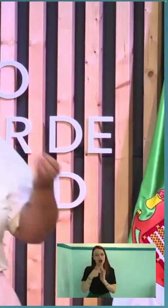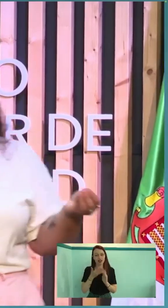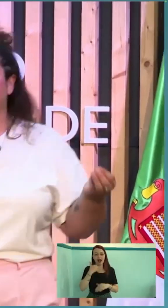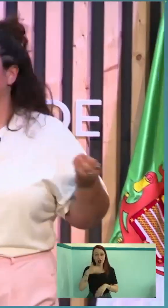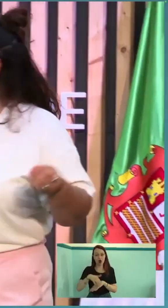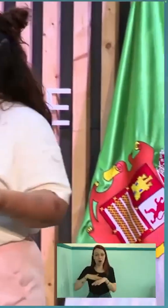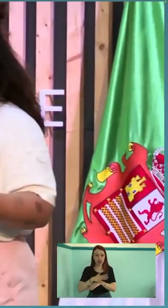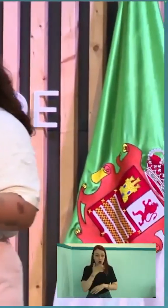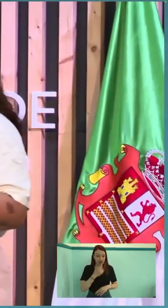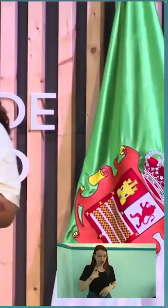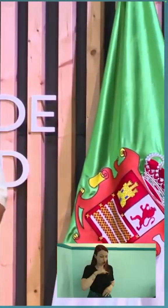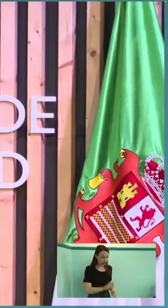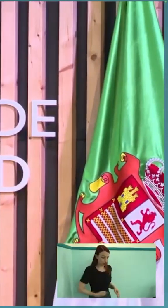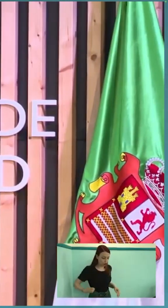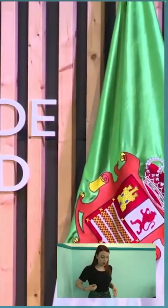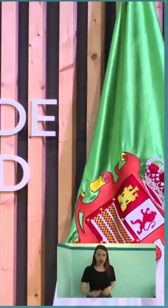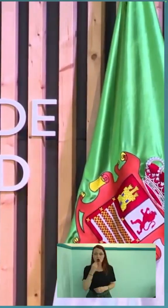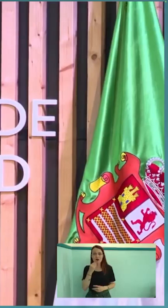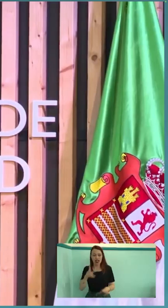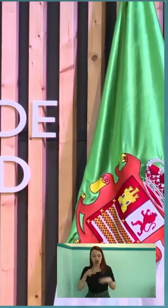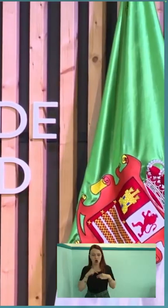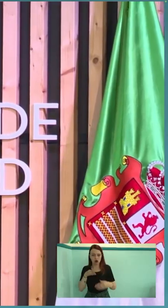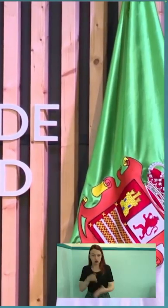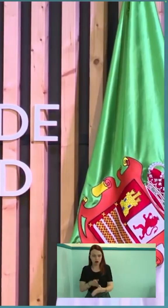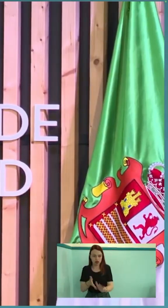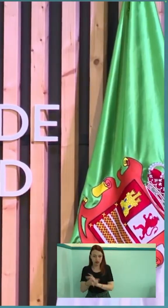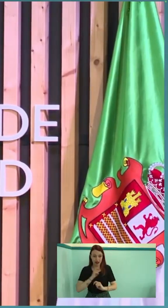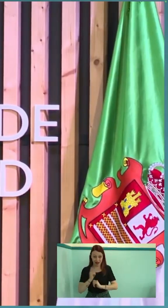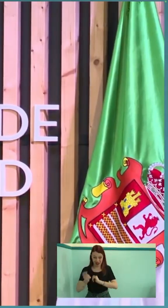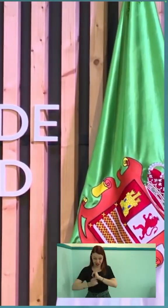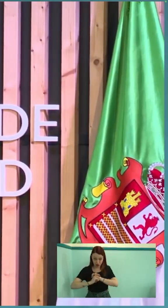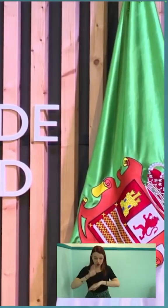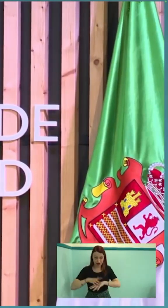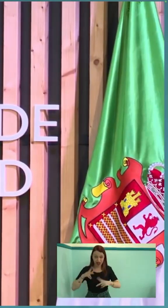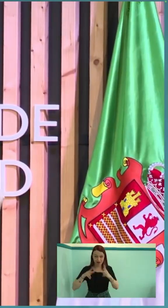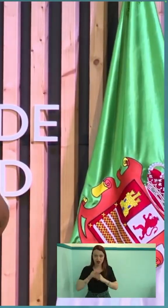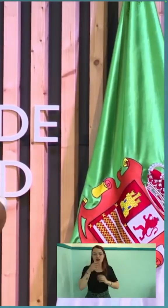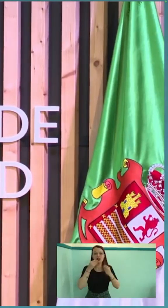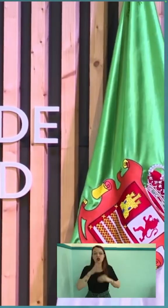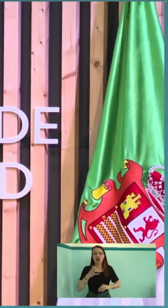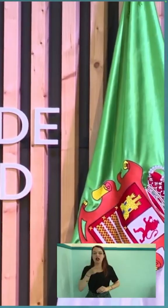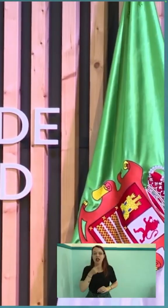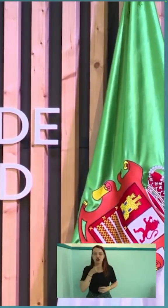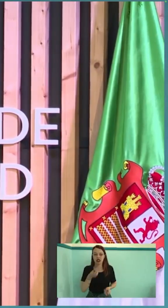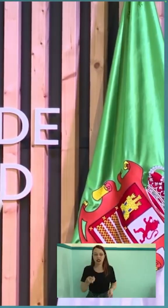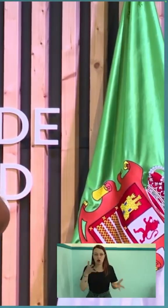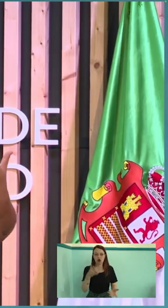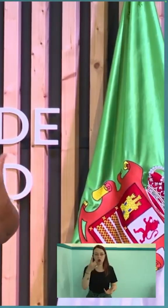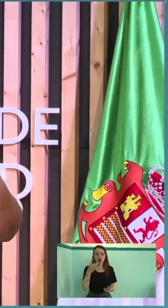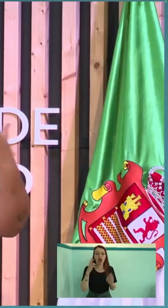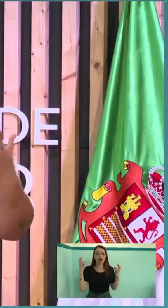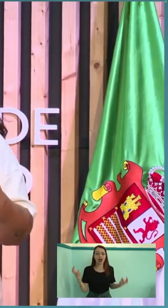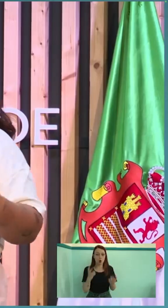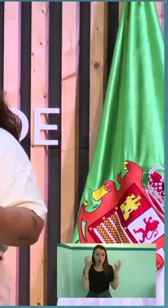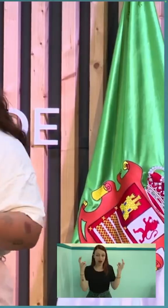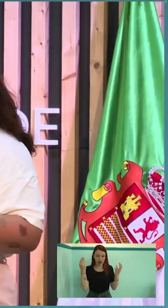cuando se tiene hambre se nos sigue vetando y se nos sigue dando trucos eh que de hecho os como anécdota eh en una recuperación de tca